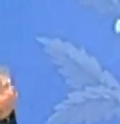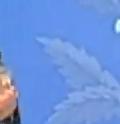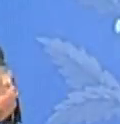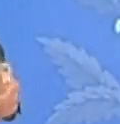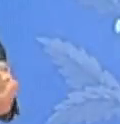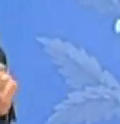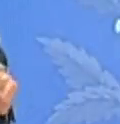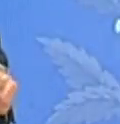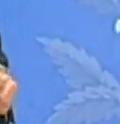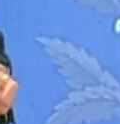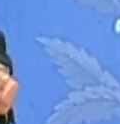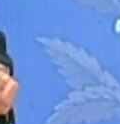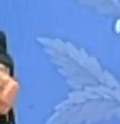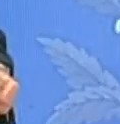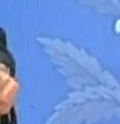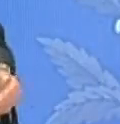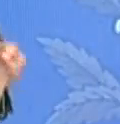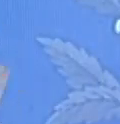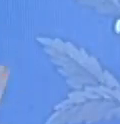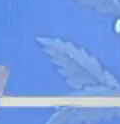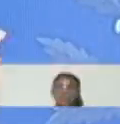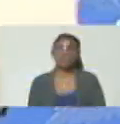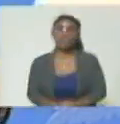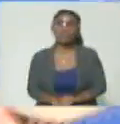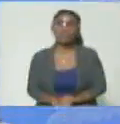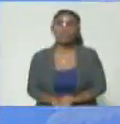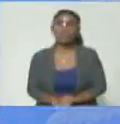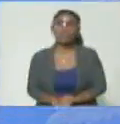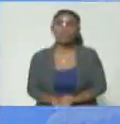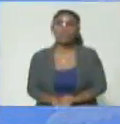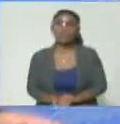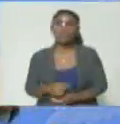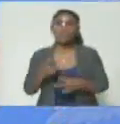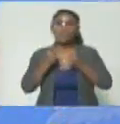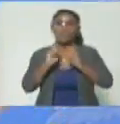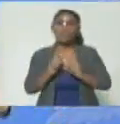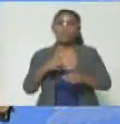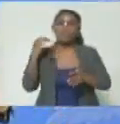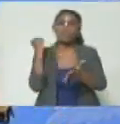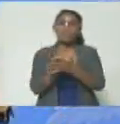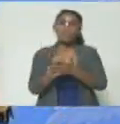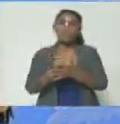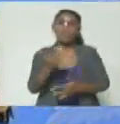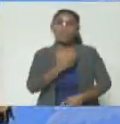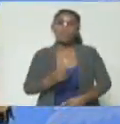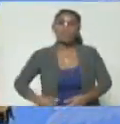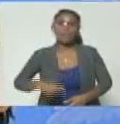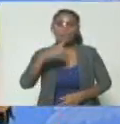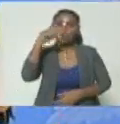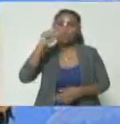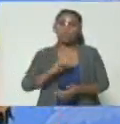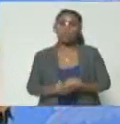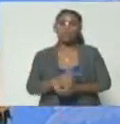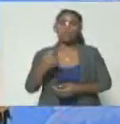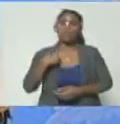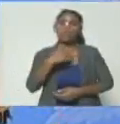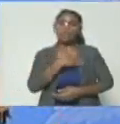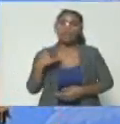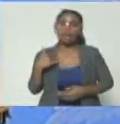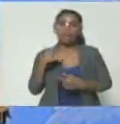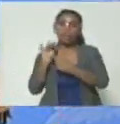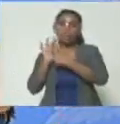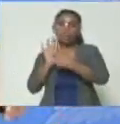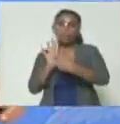a tratar de asesinar al presidente constitucional de la República Bolivariana de Venezuela? Yo quisiera mostrarles